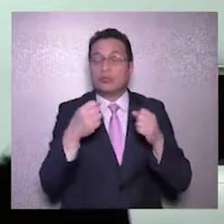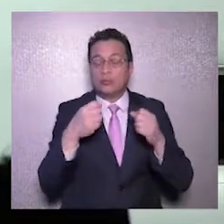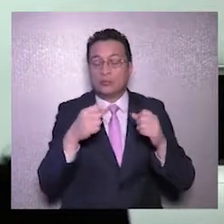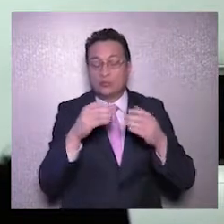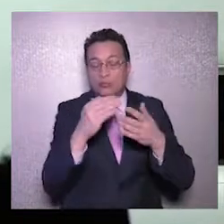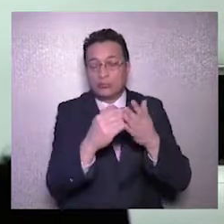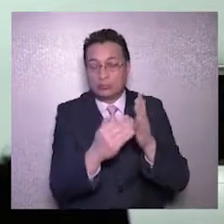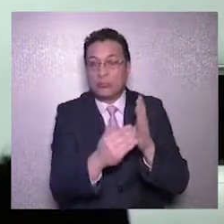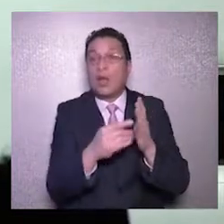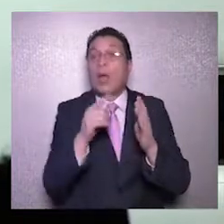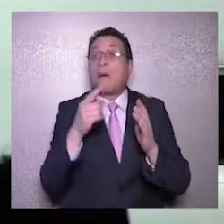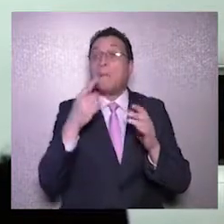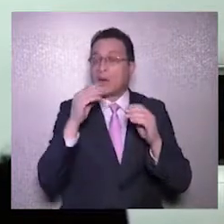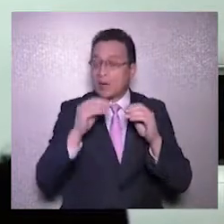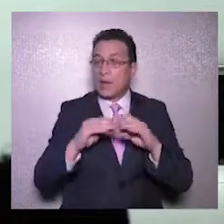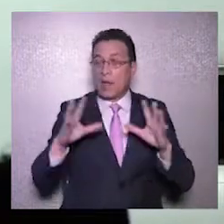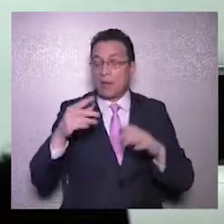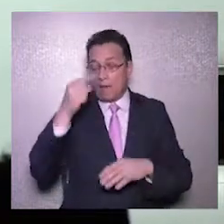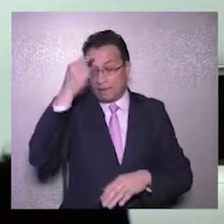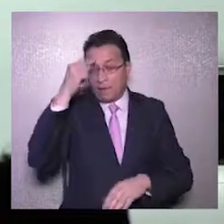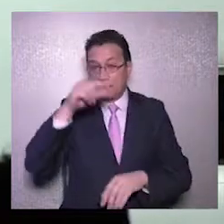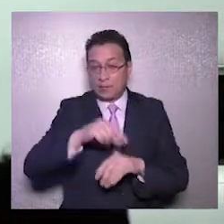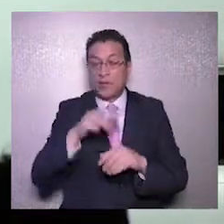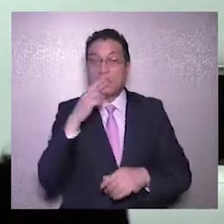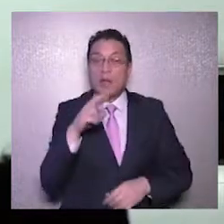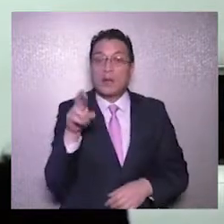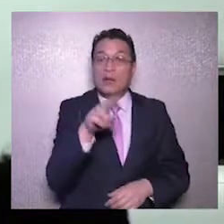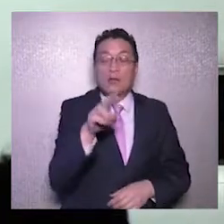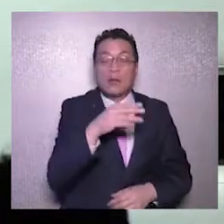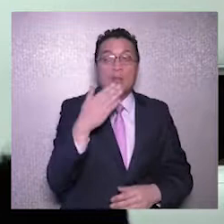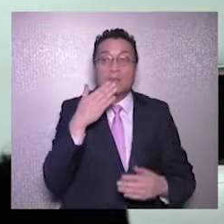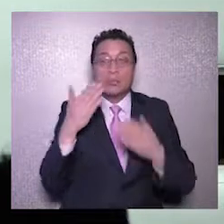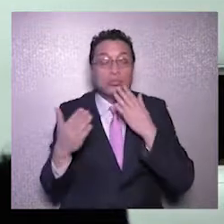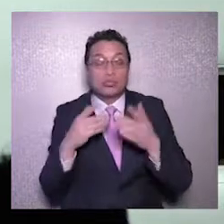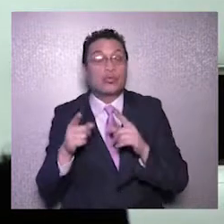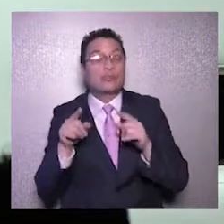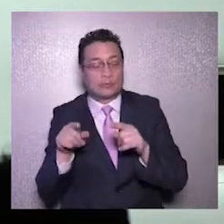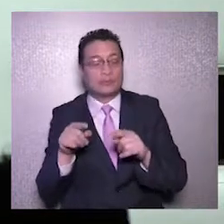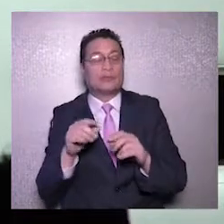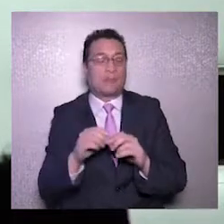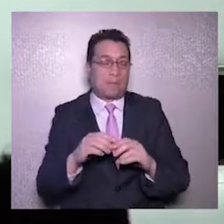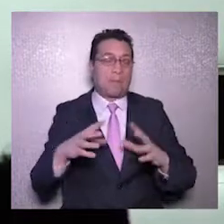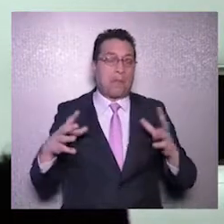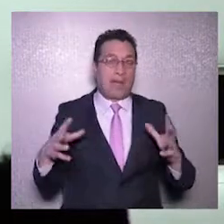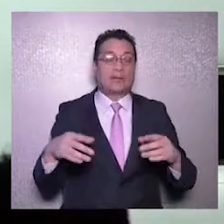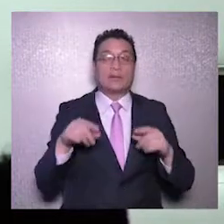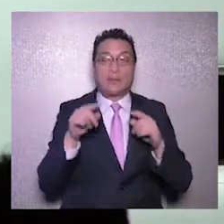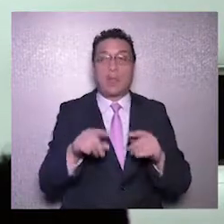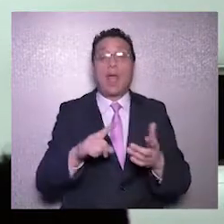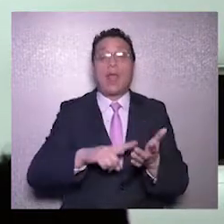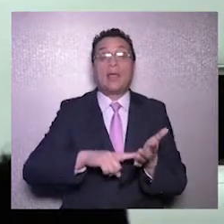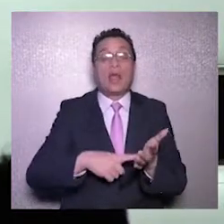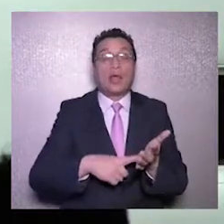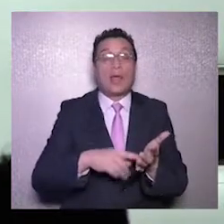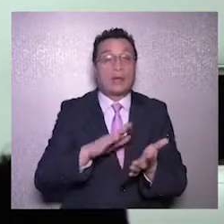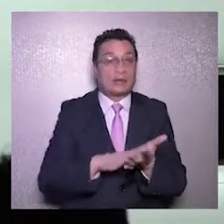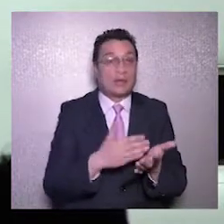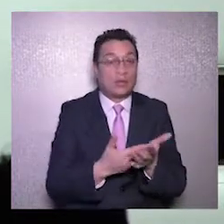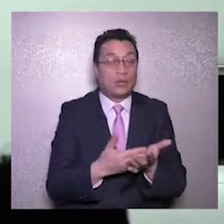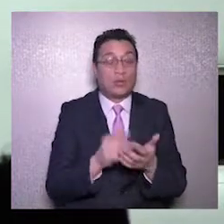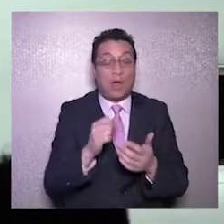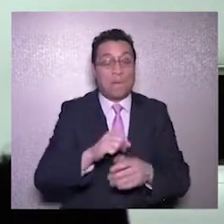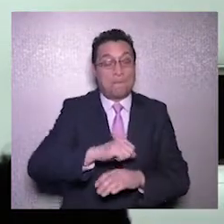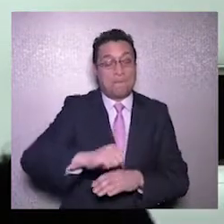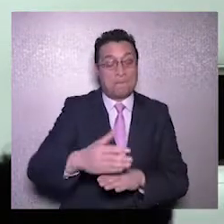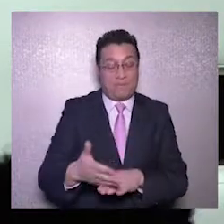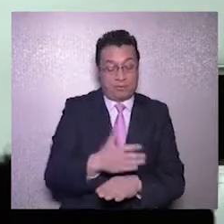Claramente, las enfermedades crónicas no transmisibles. Y tienen que ver las tecnologías de salud con la prevención,